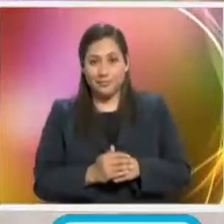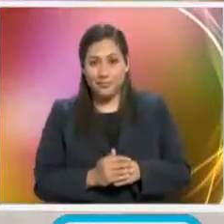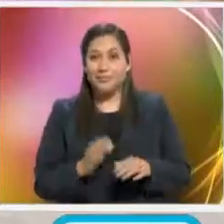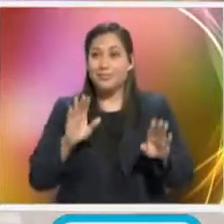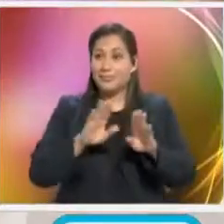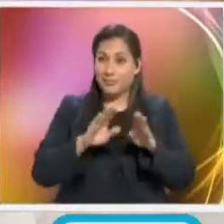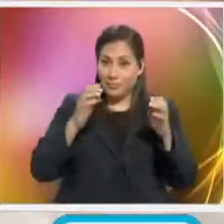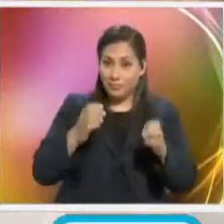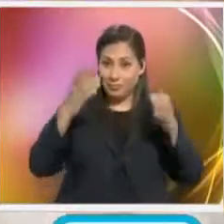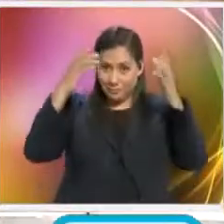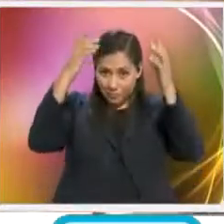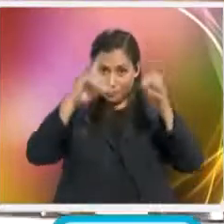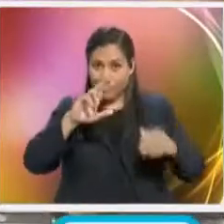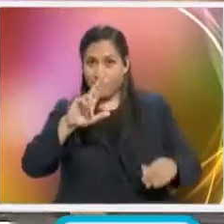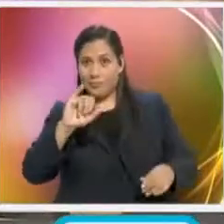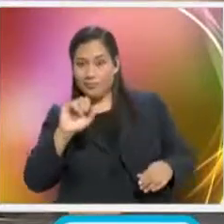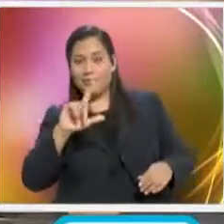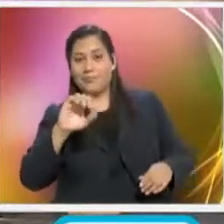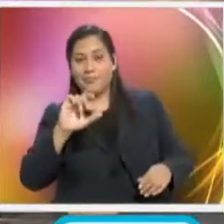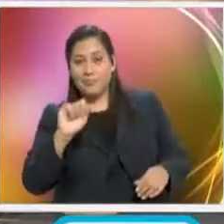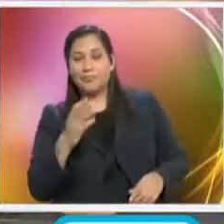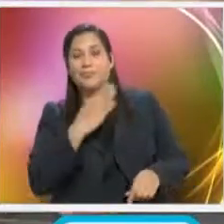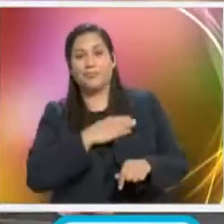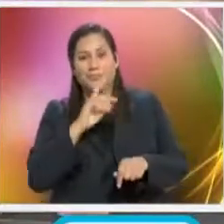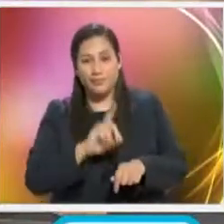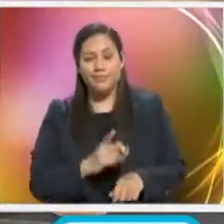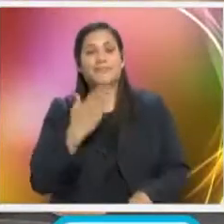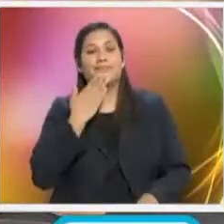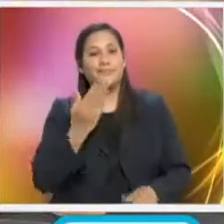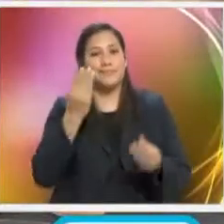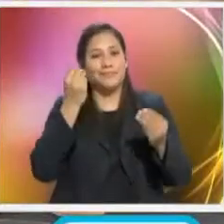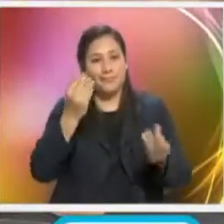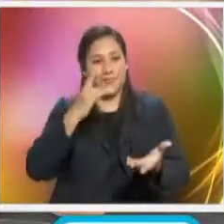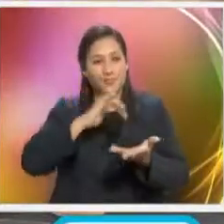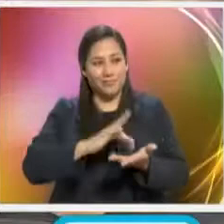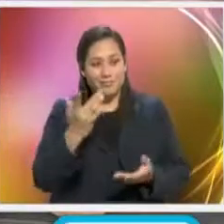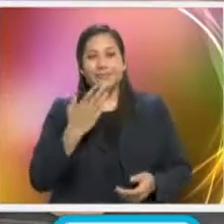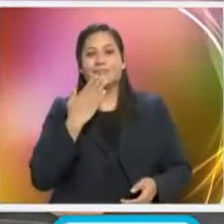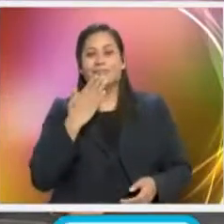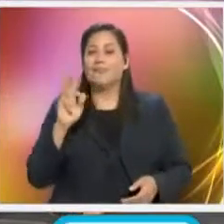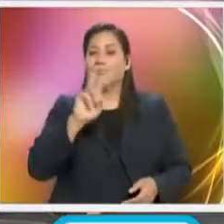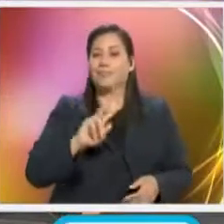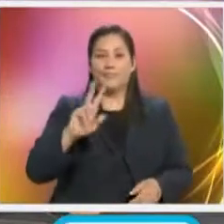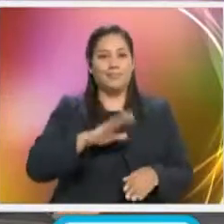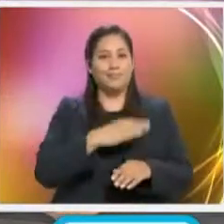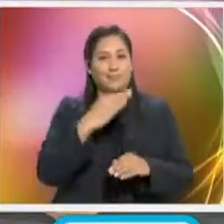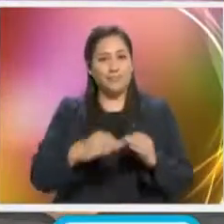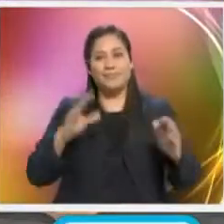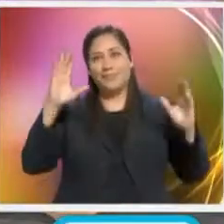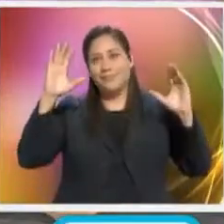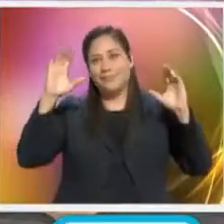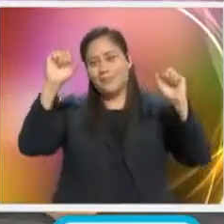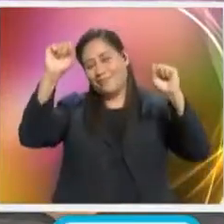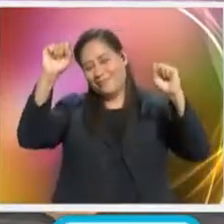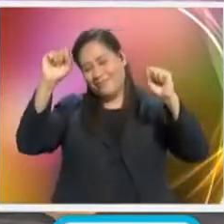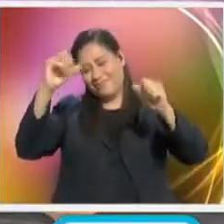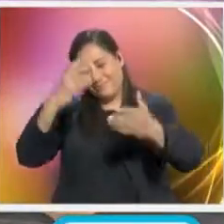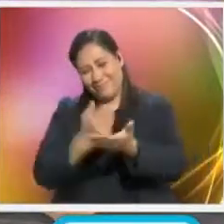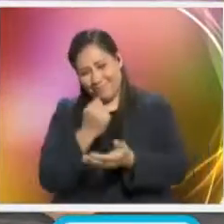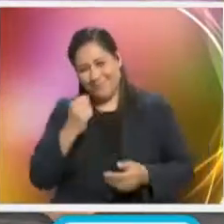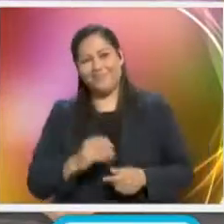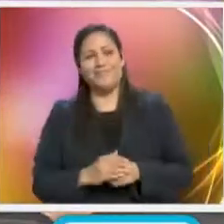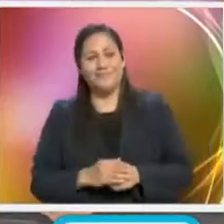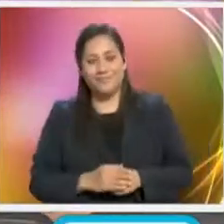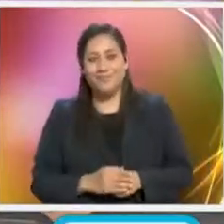¿Cómo estás, Chef Luis Hola, Carlos? Buenos días. Buenos días. Bien, muchas gracias. Bien, viernes, una vez más, lo logramos. Sí. ¡Lo